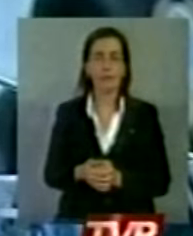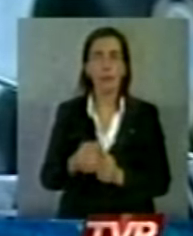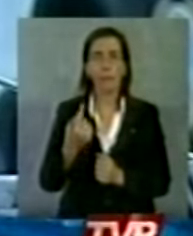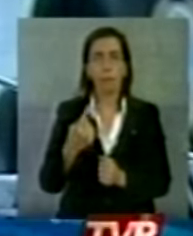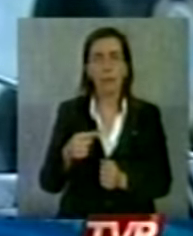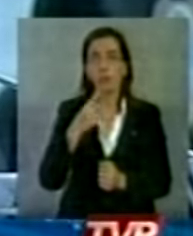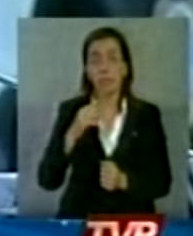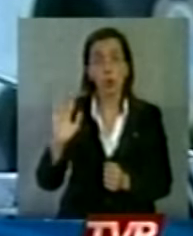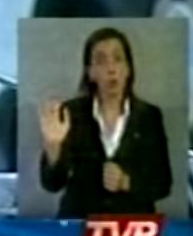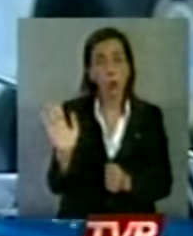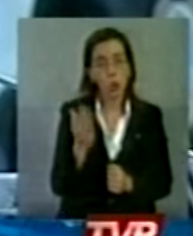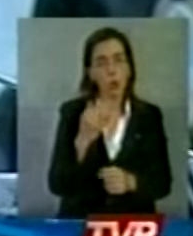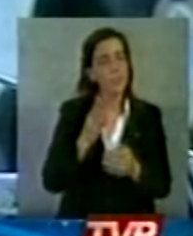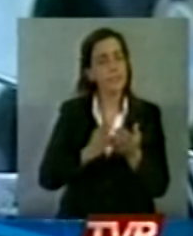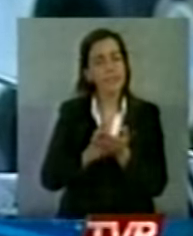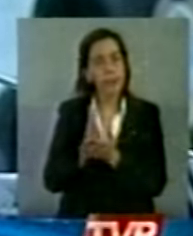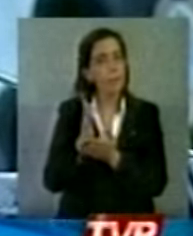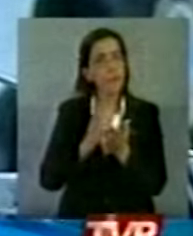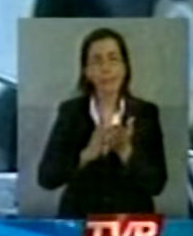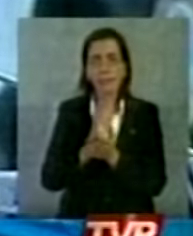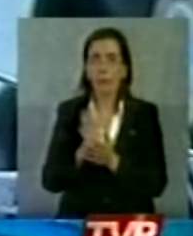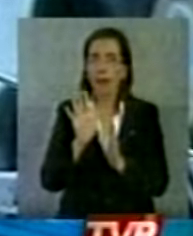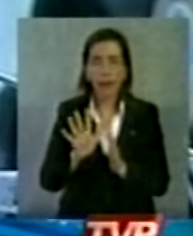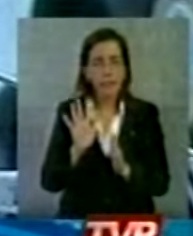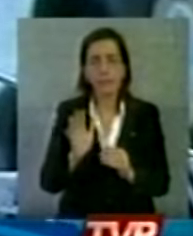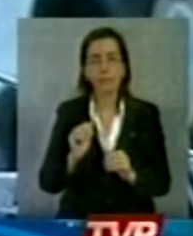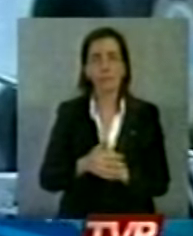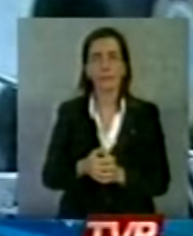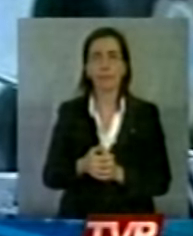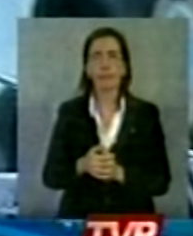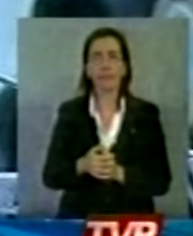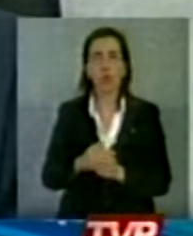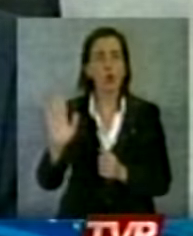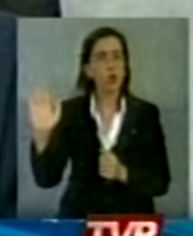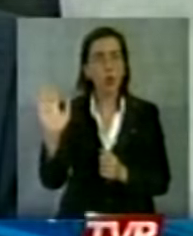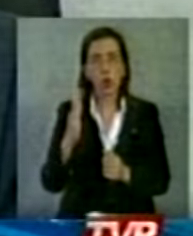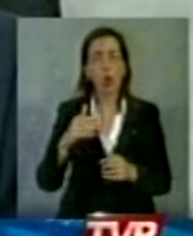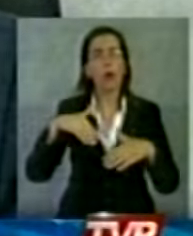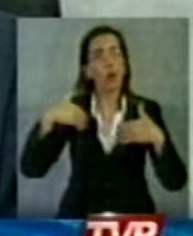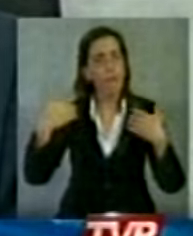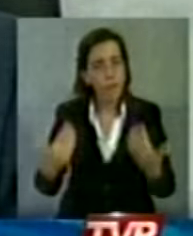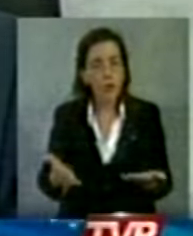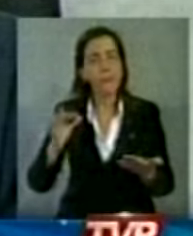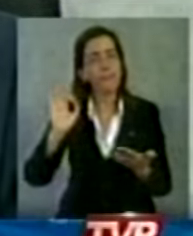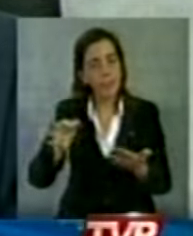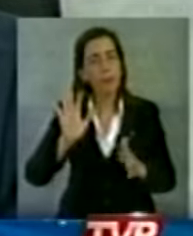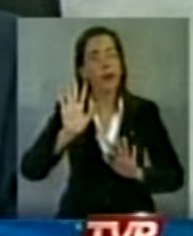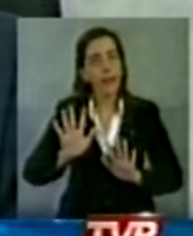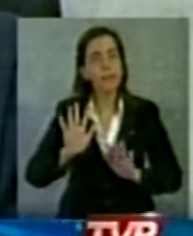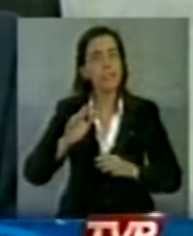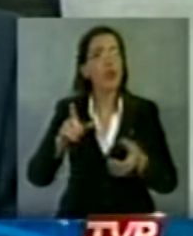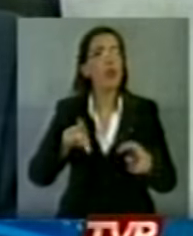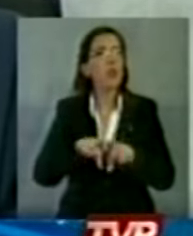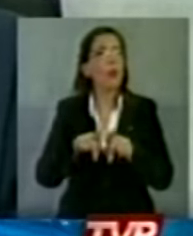Pero todos, sin excepción ni condicionamiento, aceptamos y participamos del